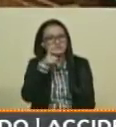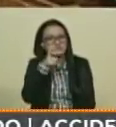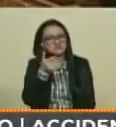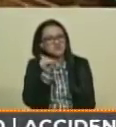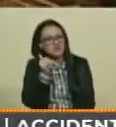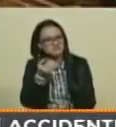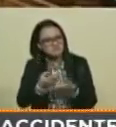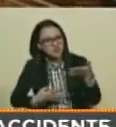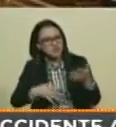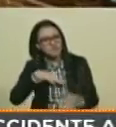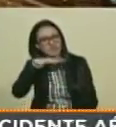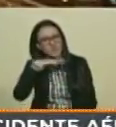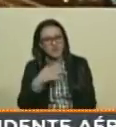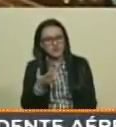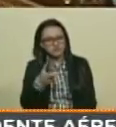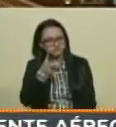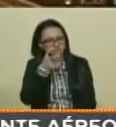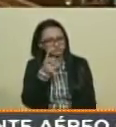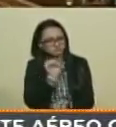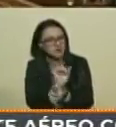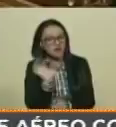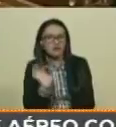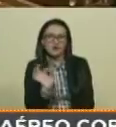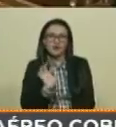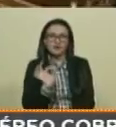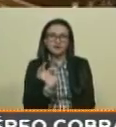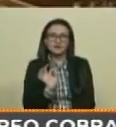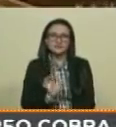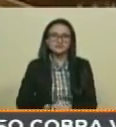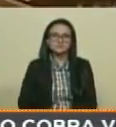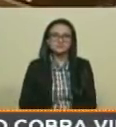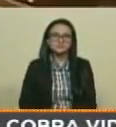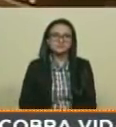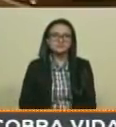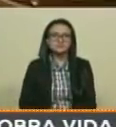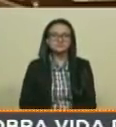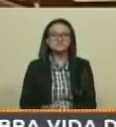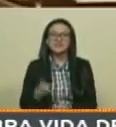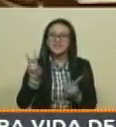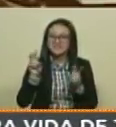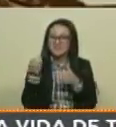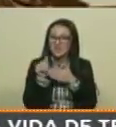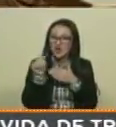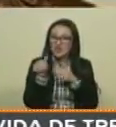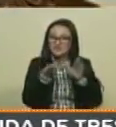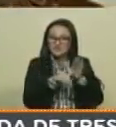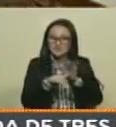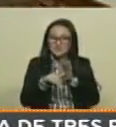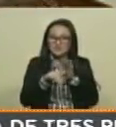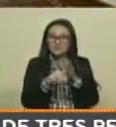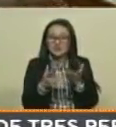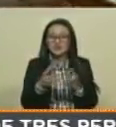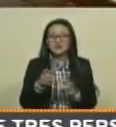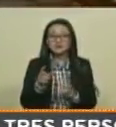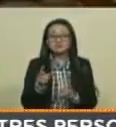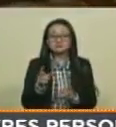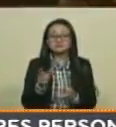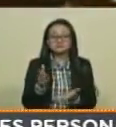En casos abiertos por el uso irregular de divisas asignadas por Cavidivis en COEX que involucraron a personas